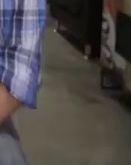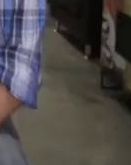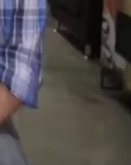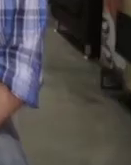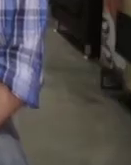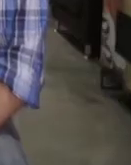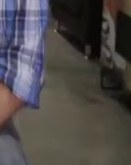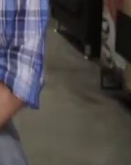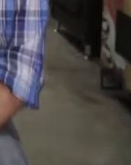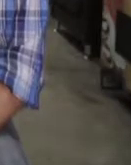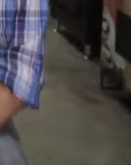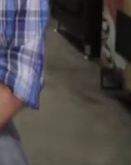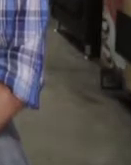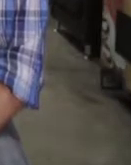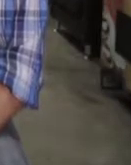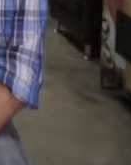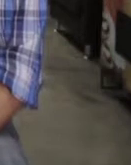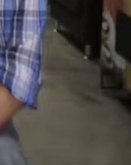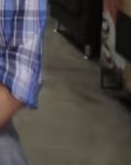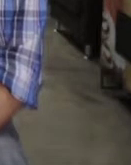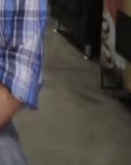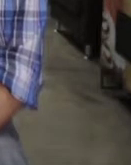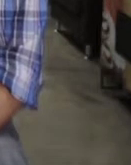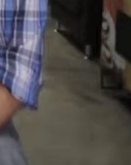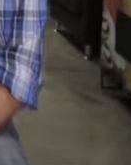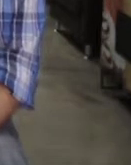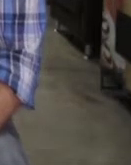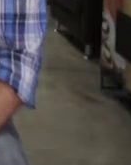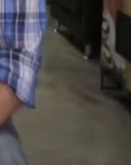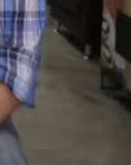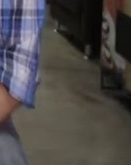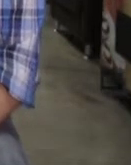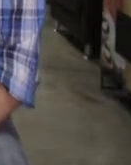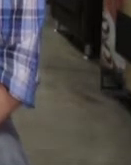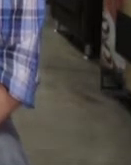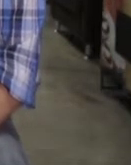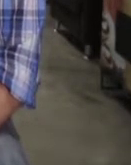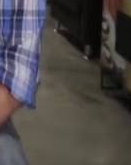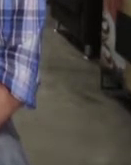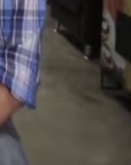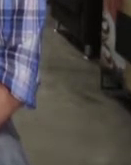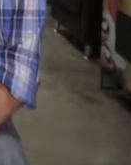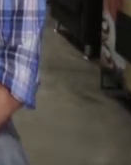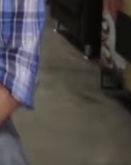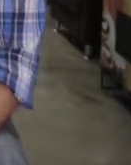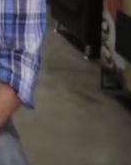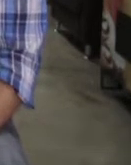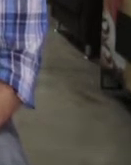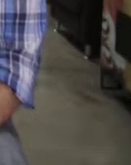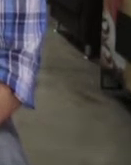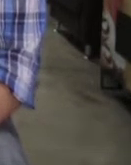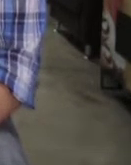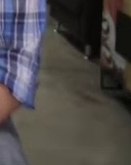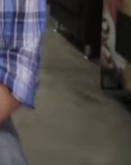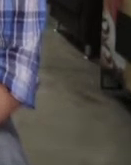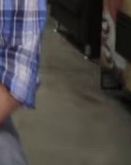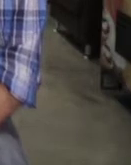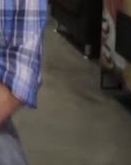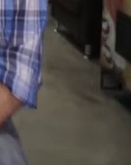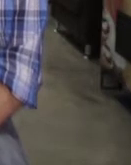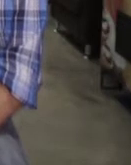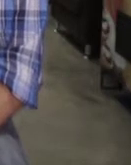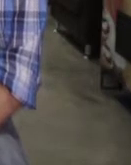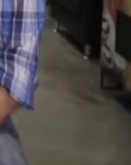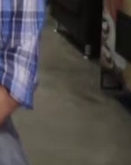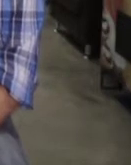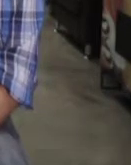Los llevamos a través desde el principio, desde crear un storyboard, luego pasamos a la parte modelado. En este